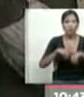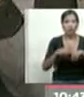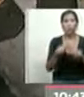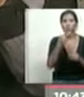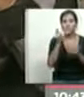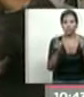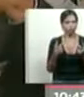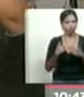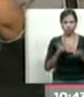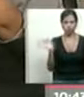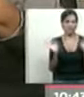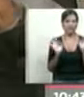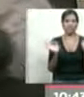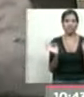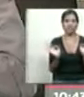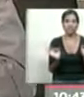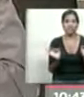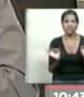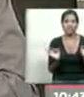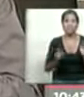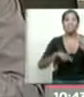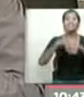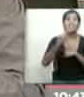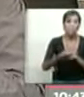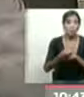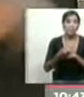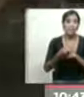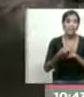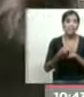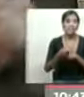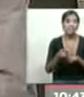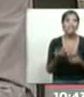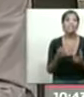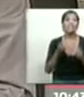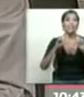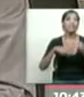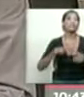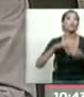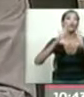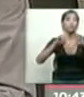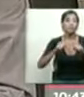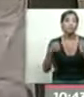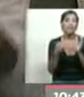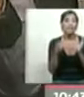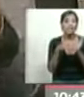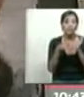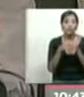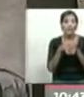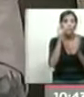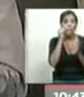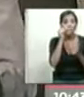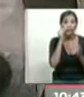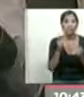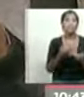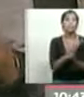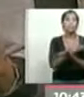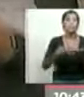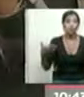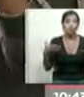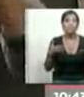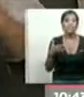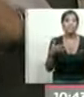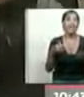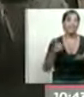no tengo nada que ver. Después de que le condonó una deuda al papá de tantos millones de pesos argentinos, es para que ustedes se den cuenta, porque han